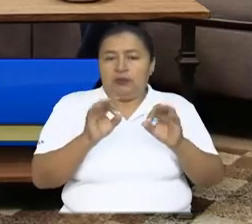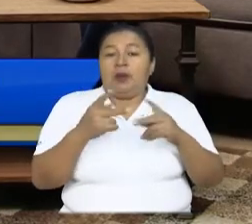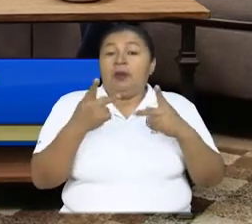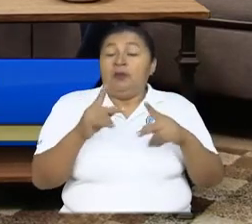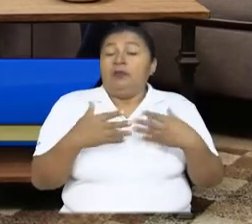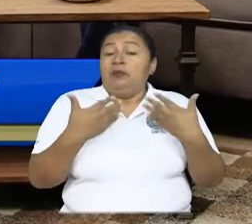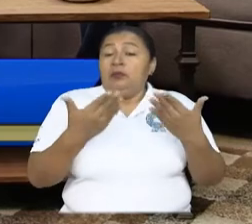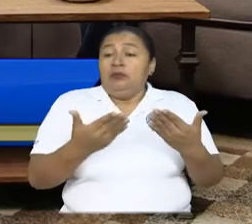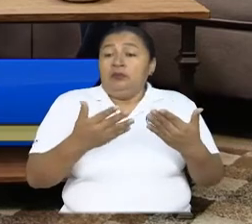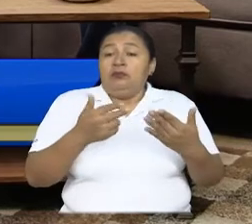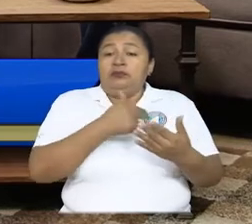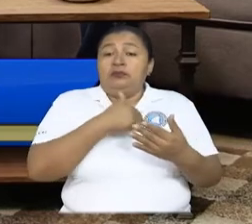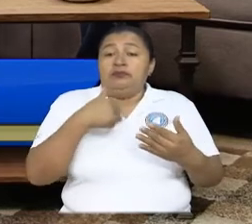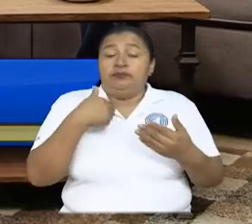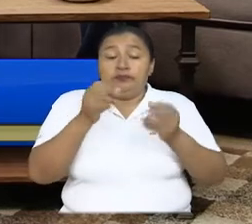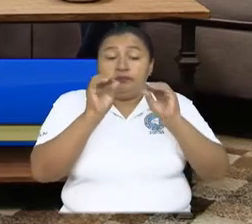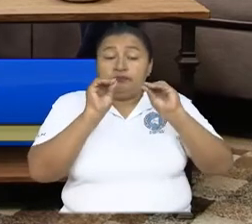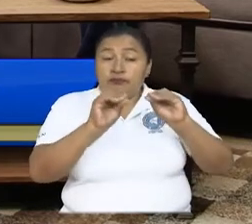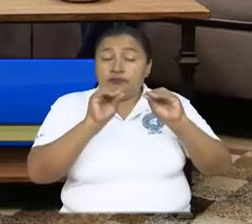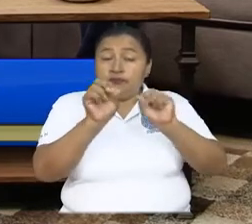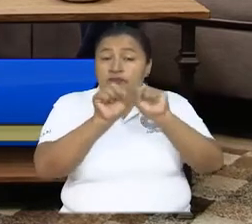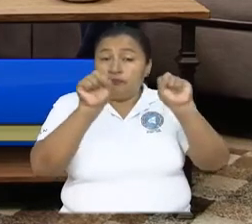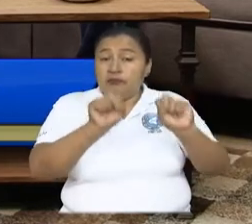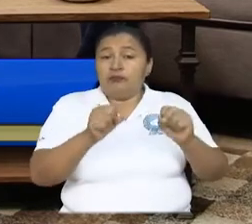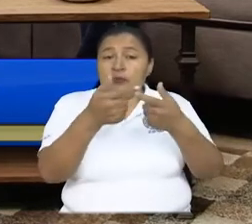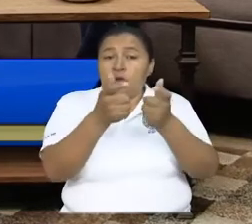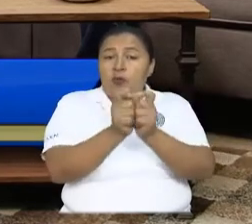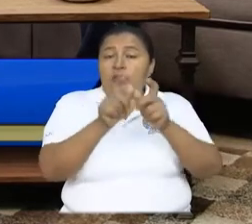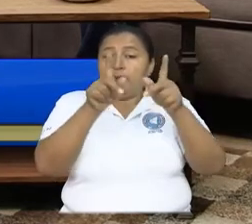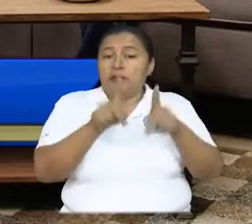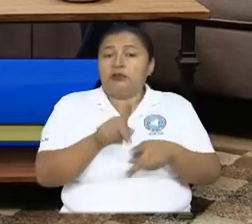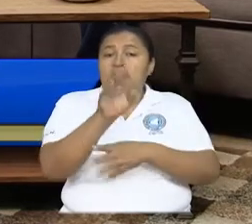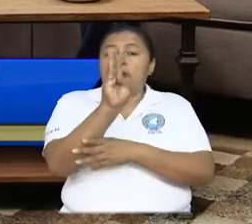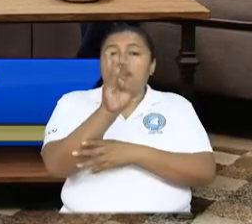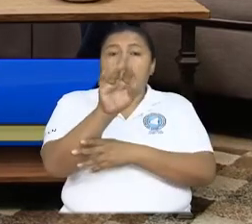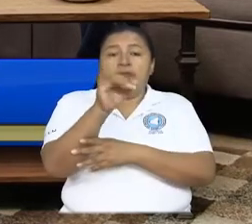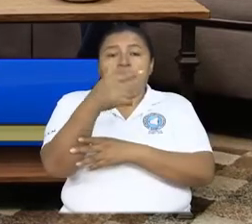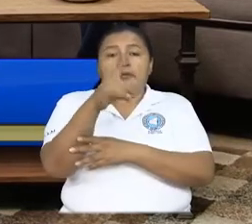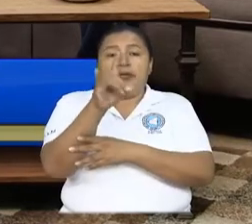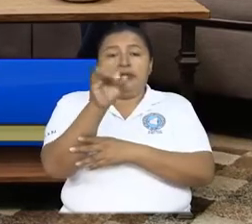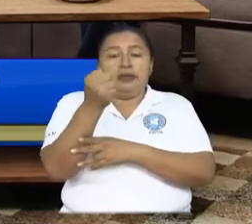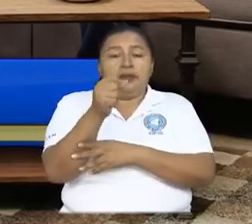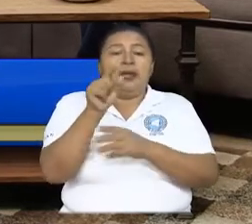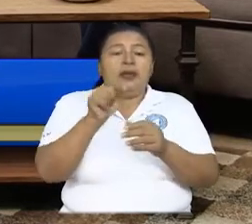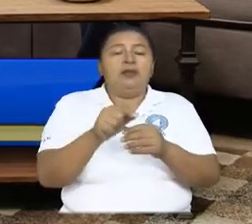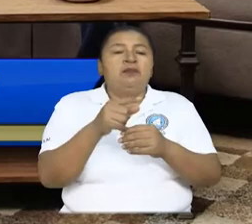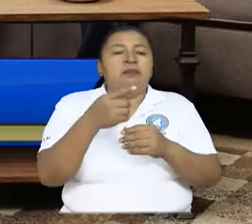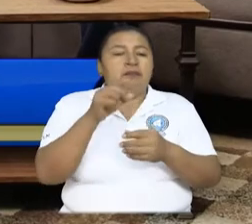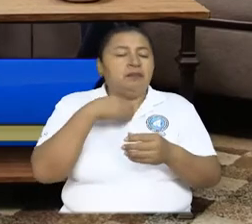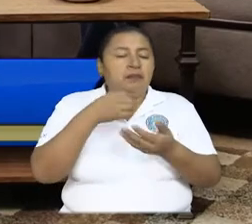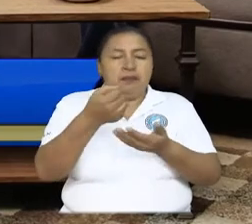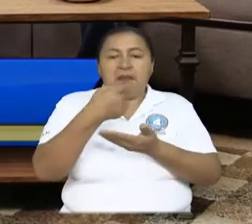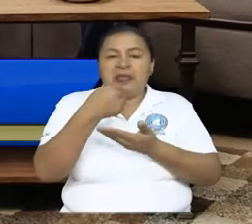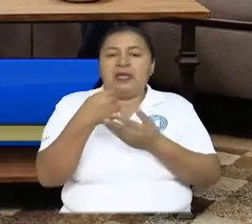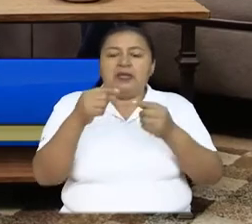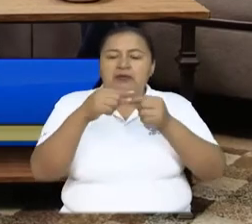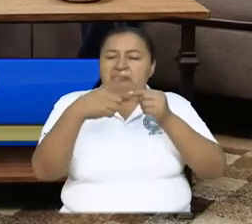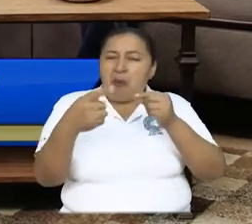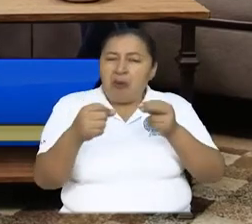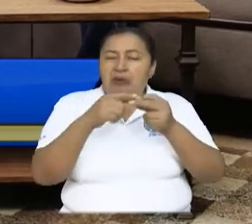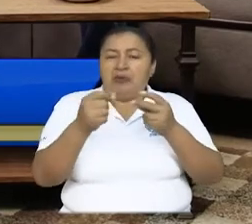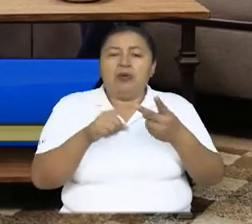vamos a capacitar a estos brigadistas en medicina natural y primeros auxilios pero te decía darle información